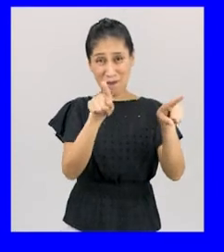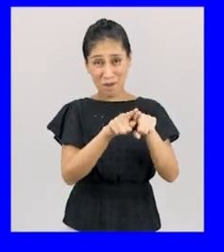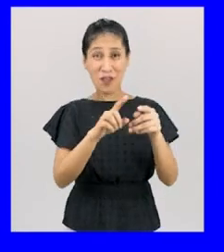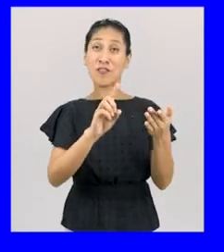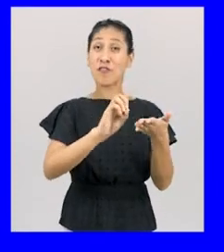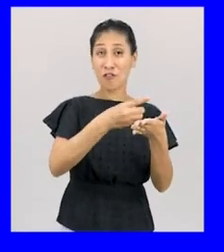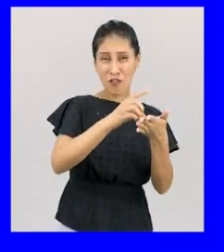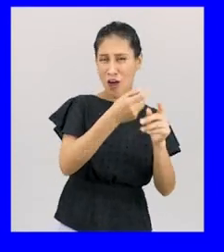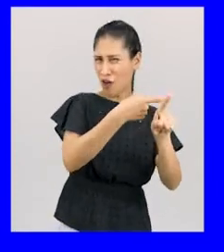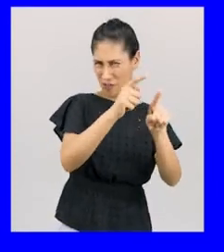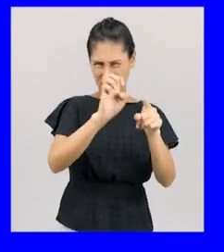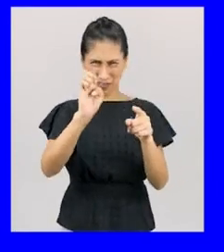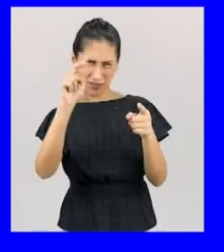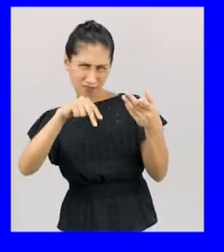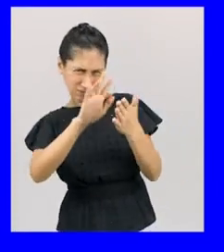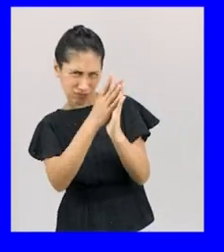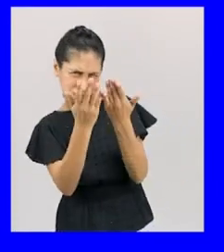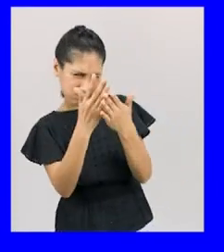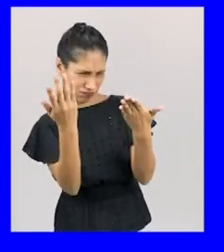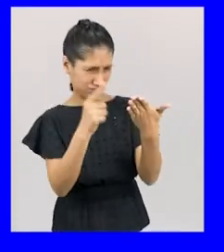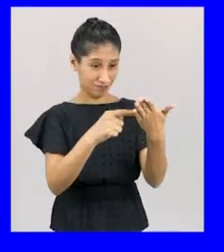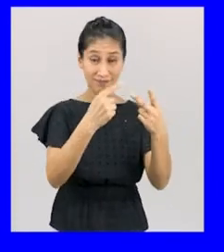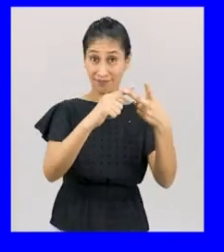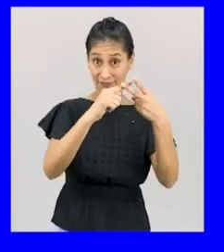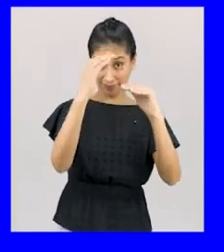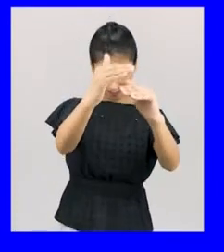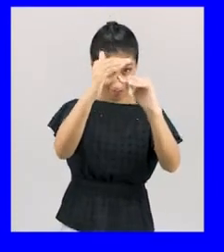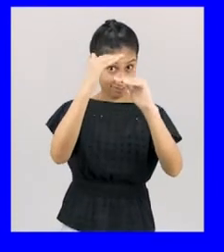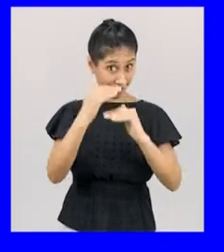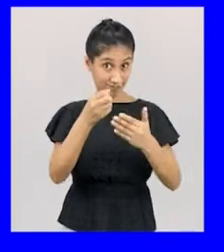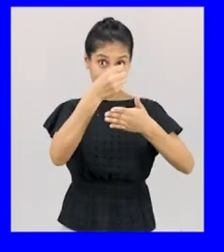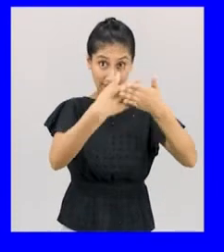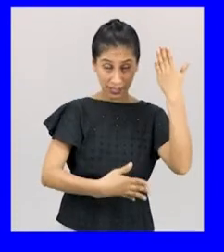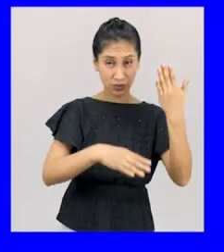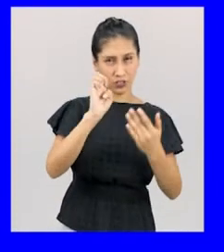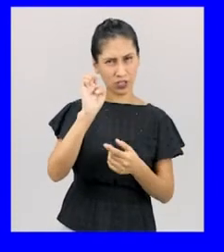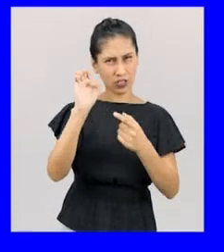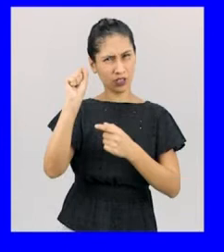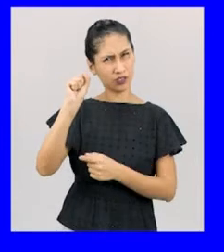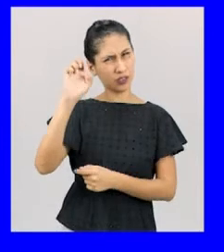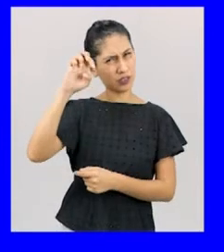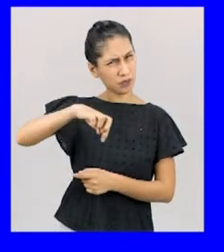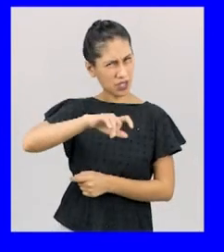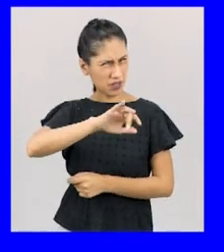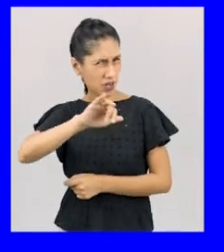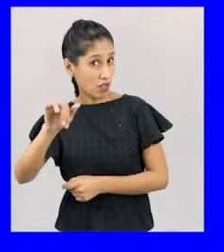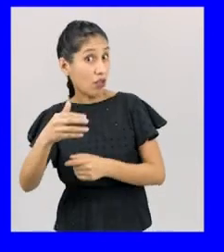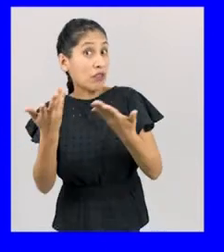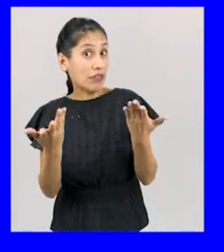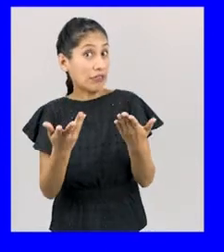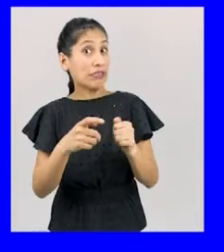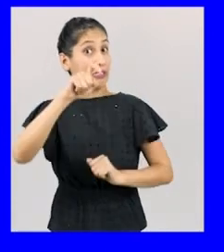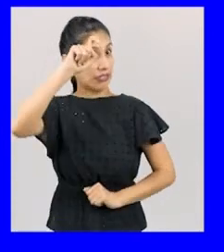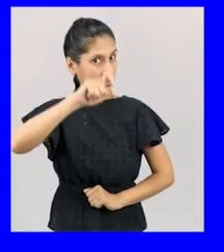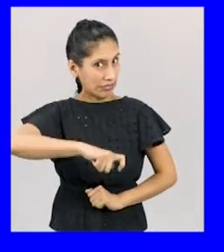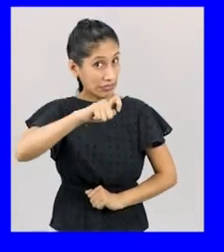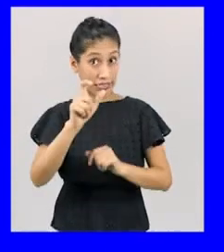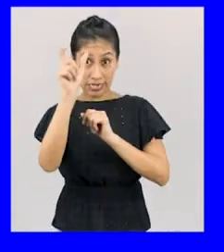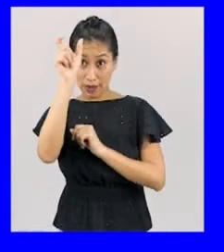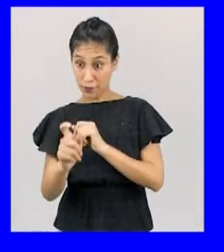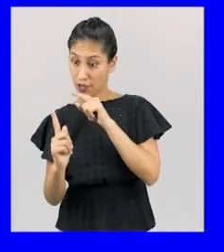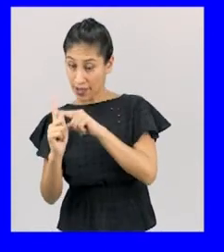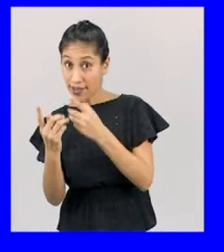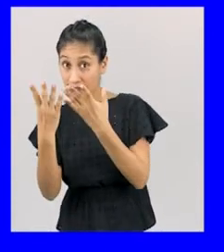explicativos o las enciclopedias. 2, los especializados. Son textos explicativos que requieren de